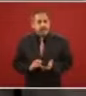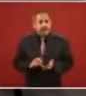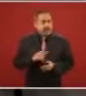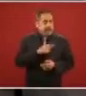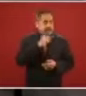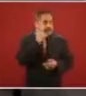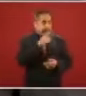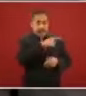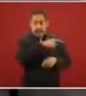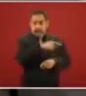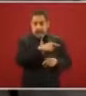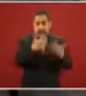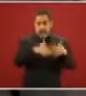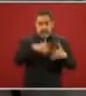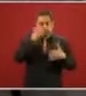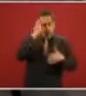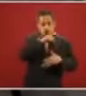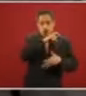nosotros